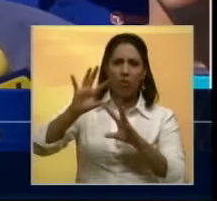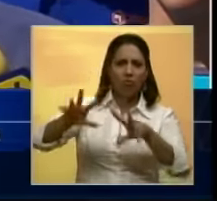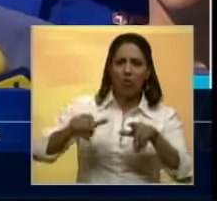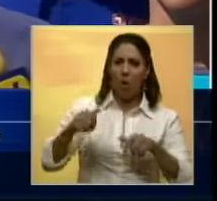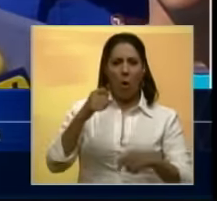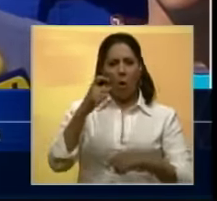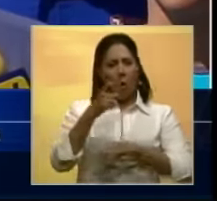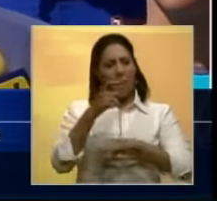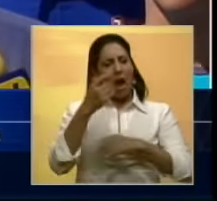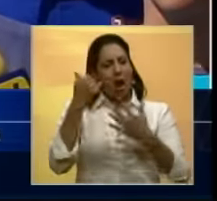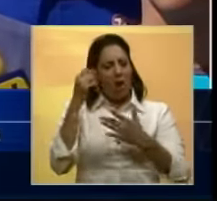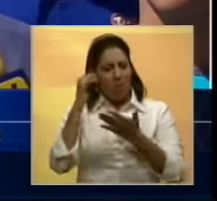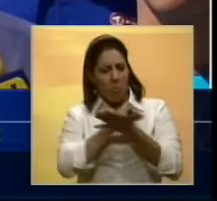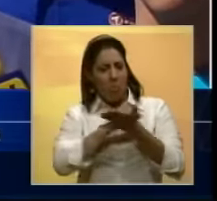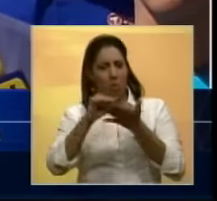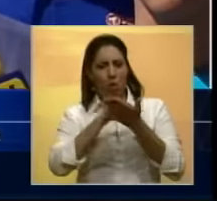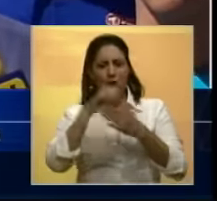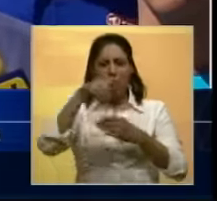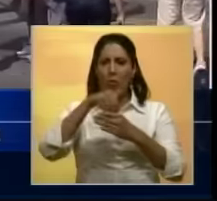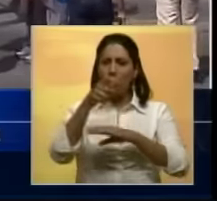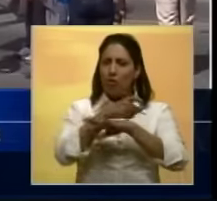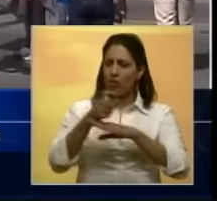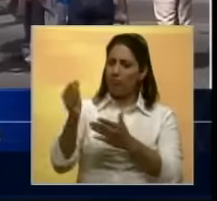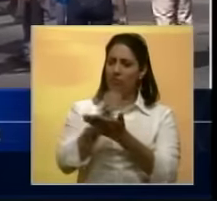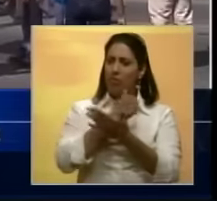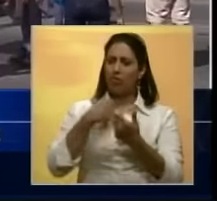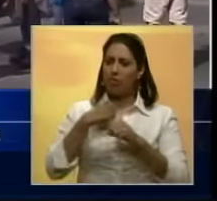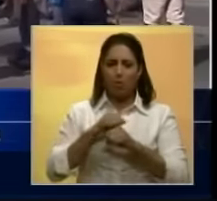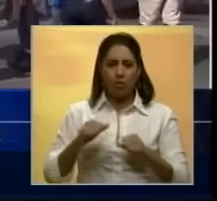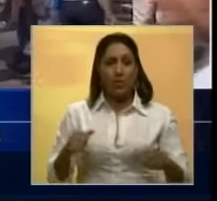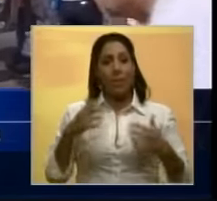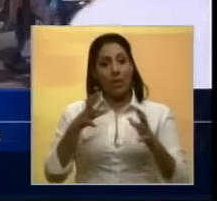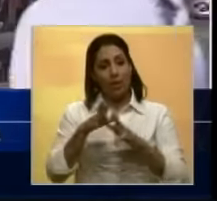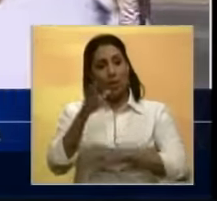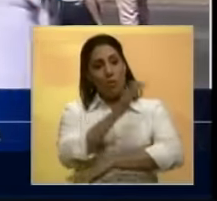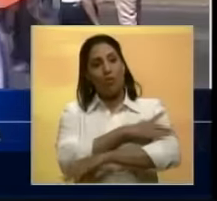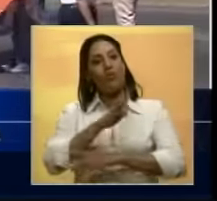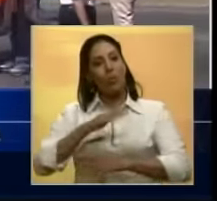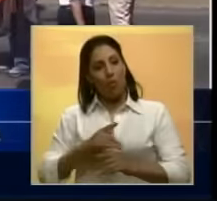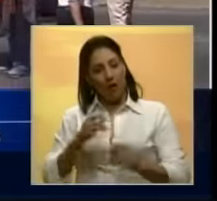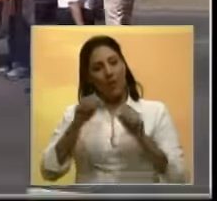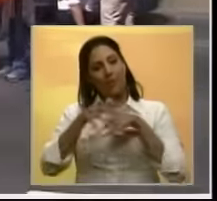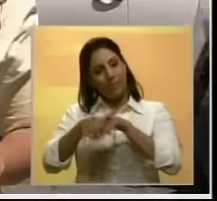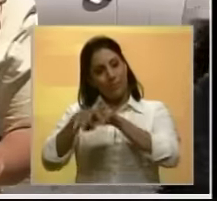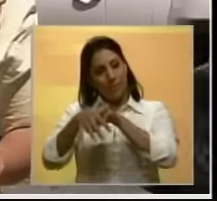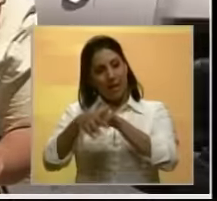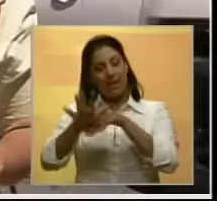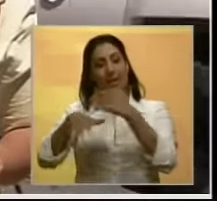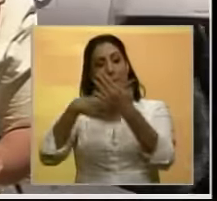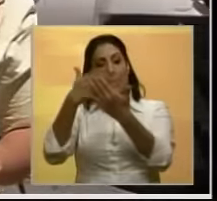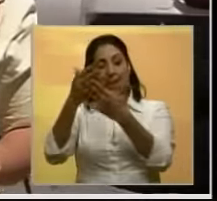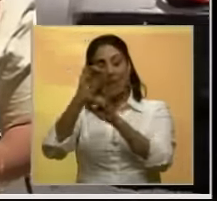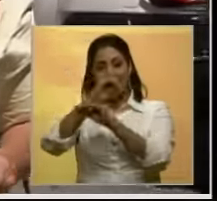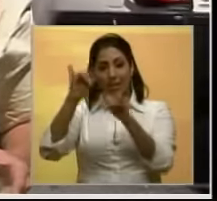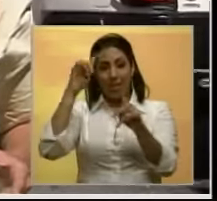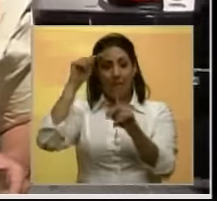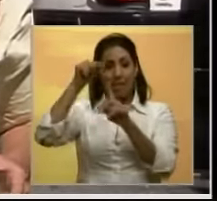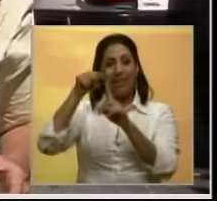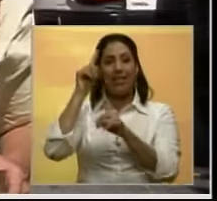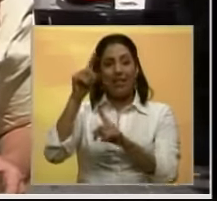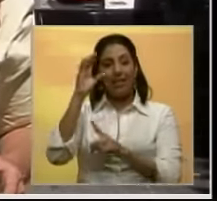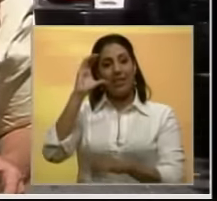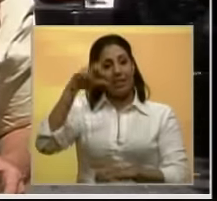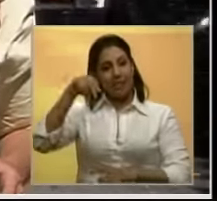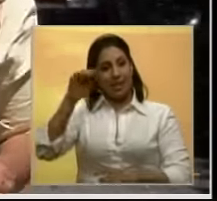fueron obviadas y anuladas las elecciones a gobernadores. Dirigentes de oposición esperan puedan las concentraciones llegar al punto final, que es el